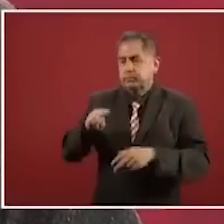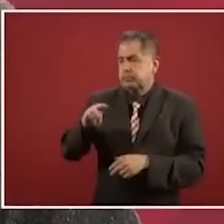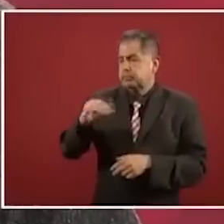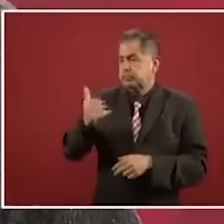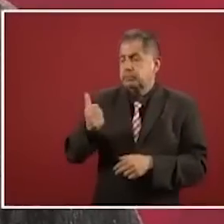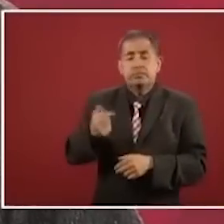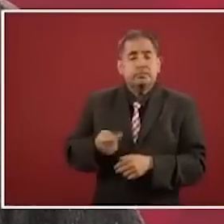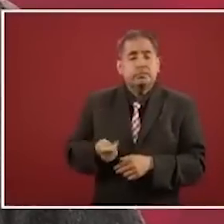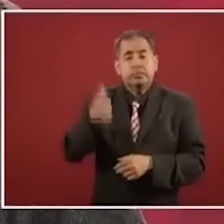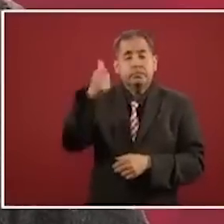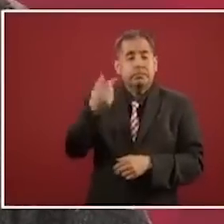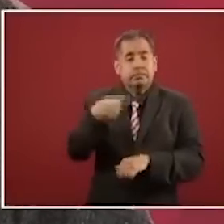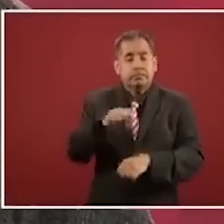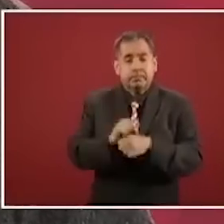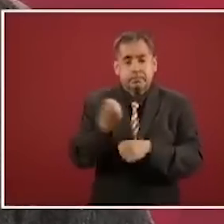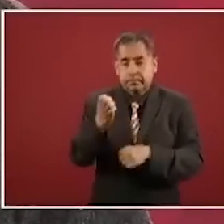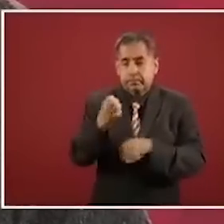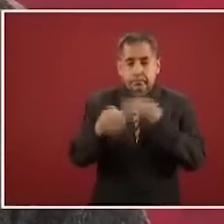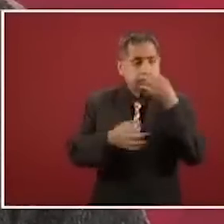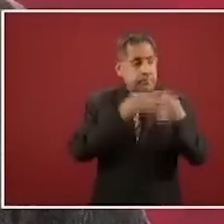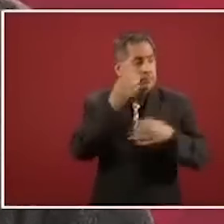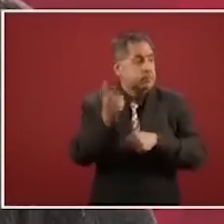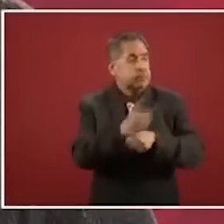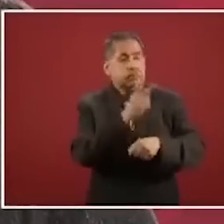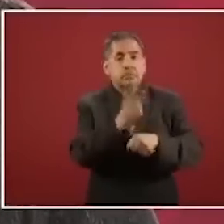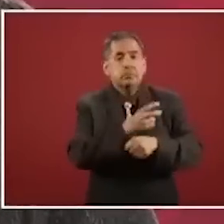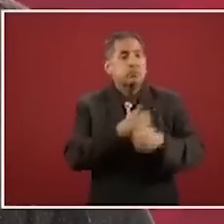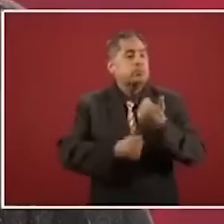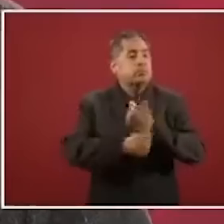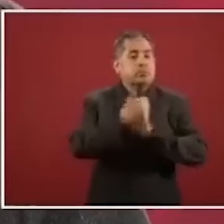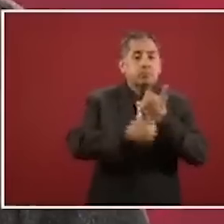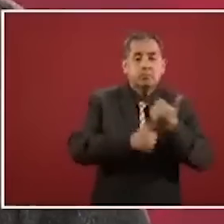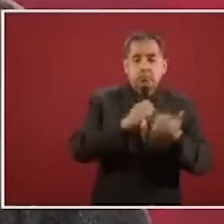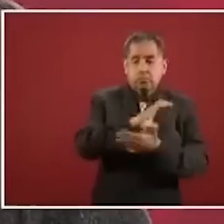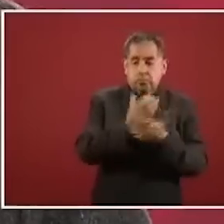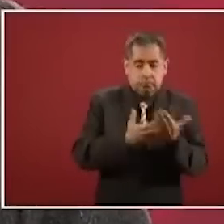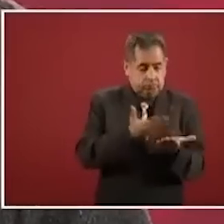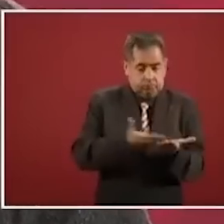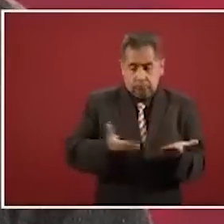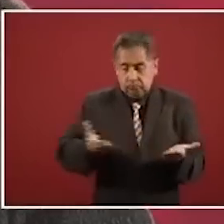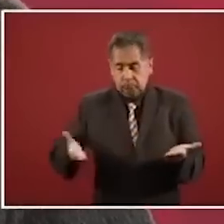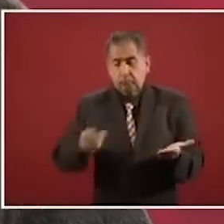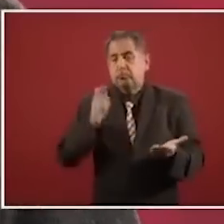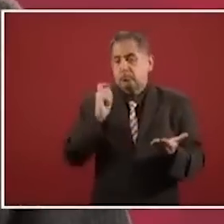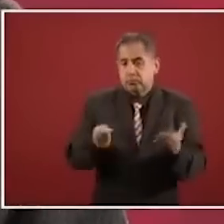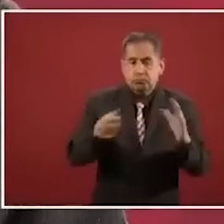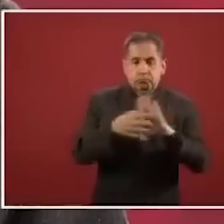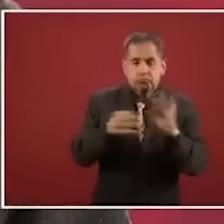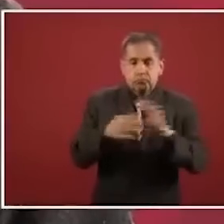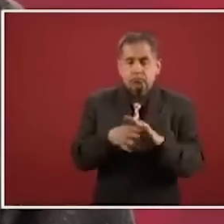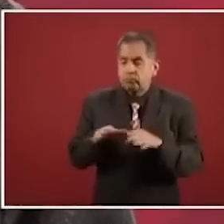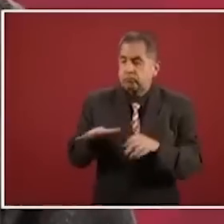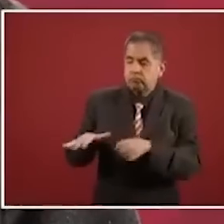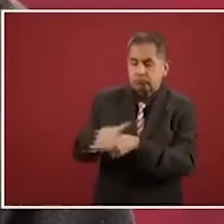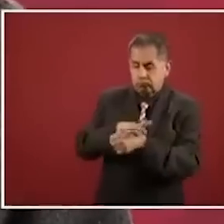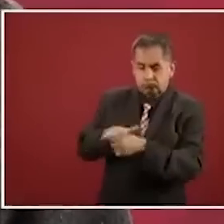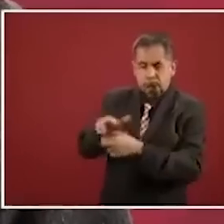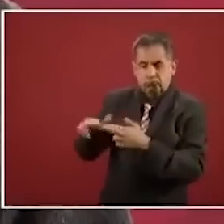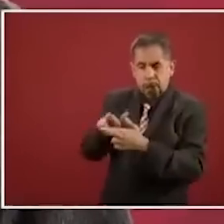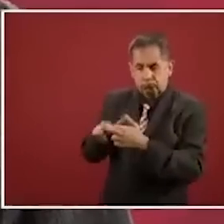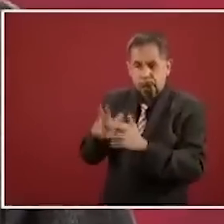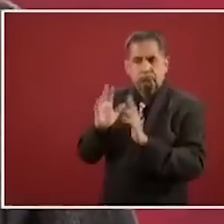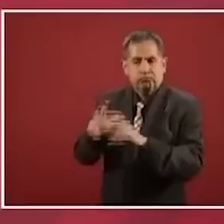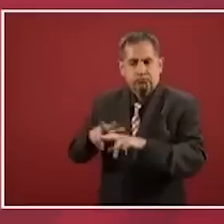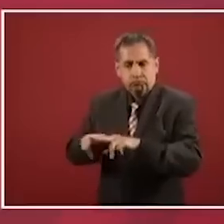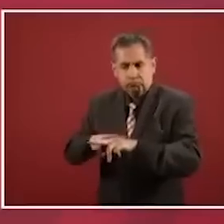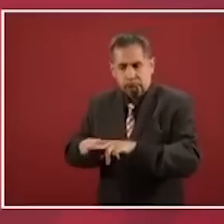la primera semana de enero, y esperamos estar procesando sobre, obviamente esto implica las zonas donde ya existe